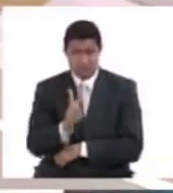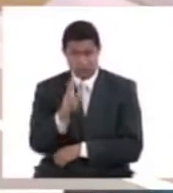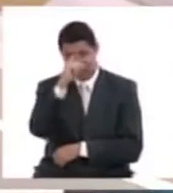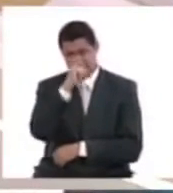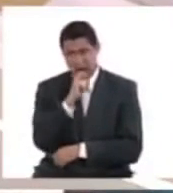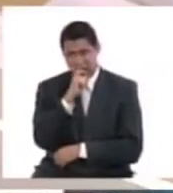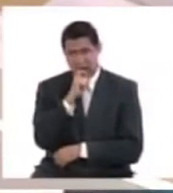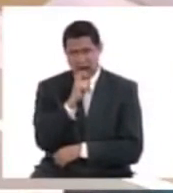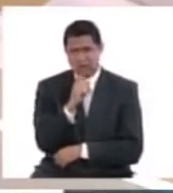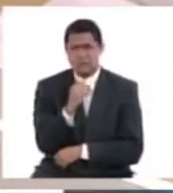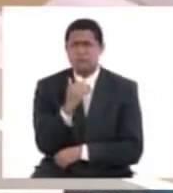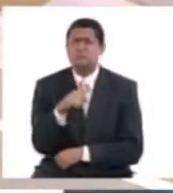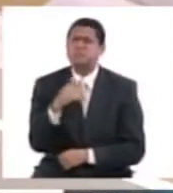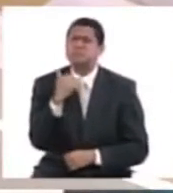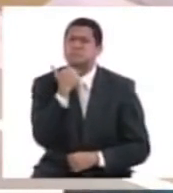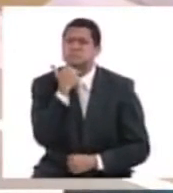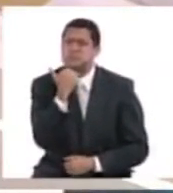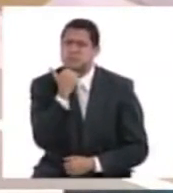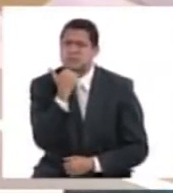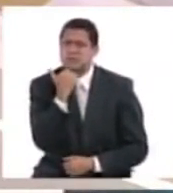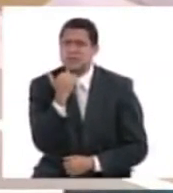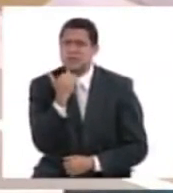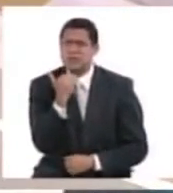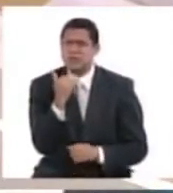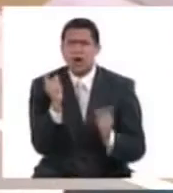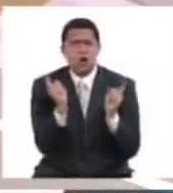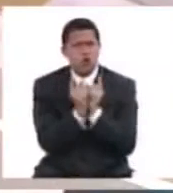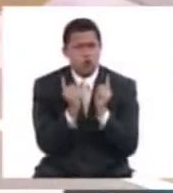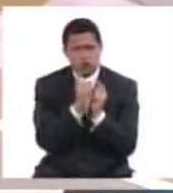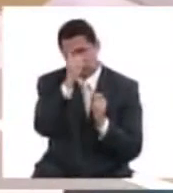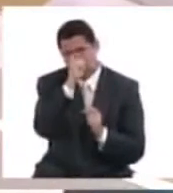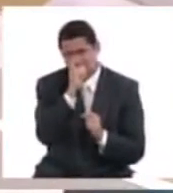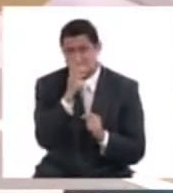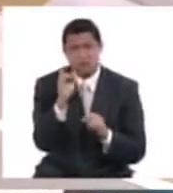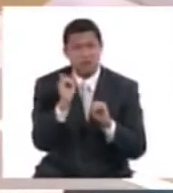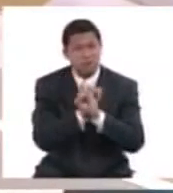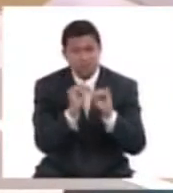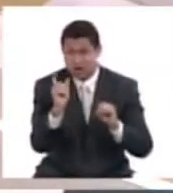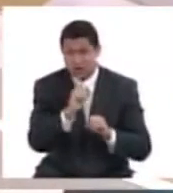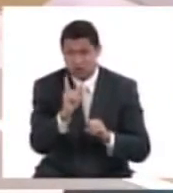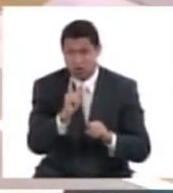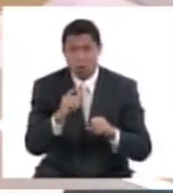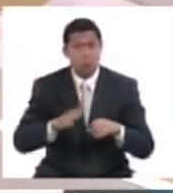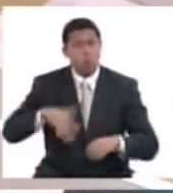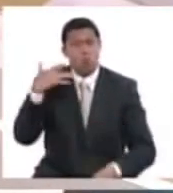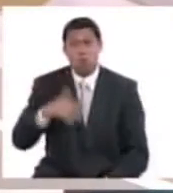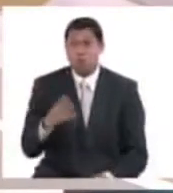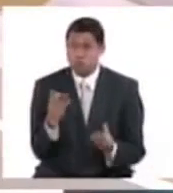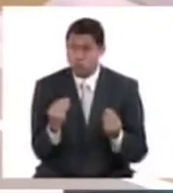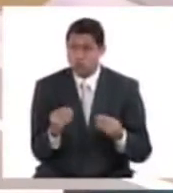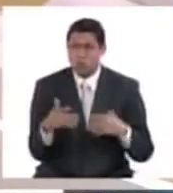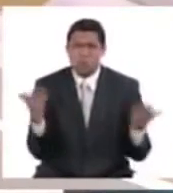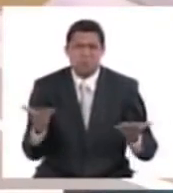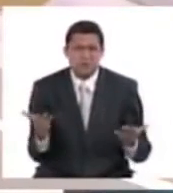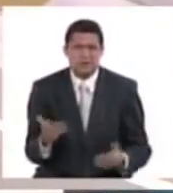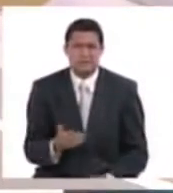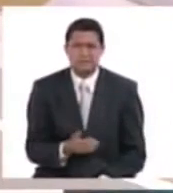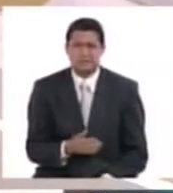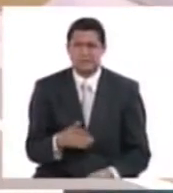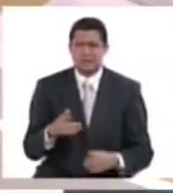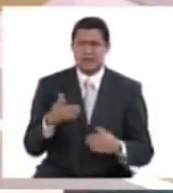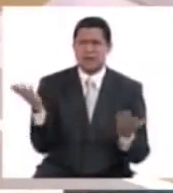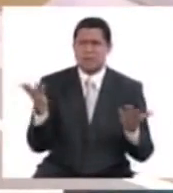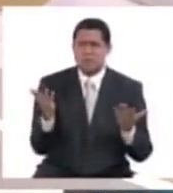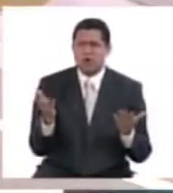año. Apenas vamos en un periodo muy corto del año, no ha culminado y tenemos cifras muy elevadas. Doctora, ¿a qué se debe la